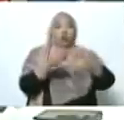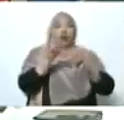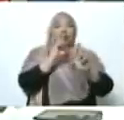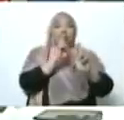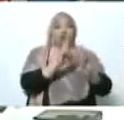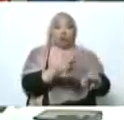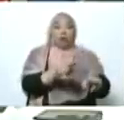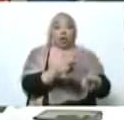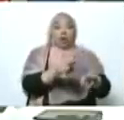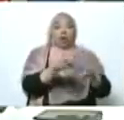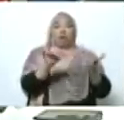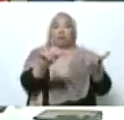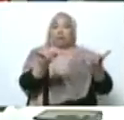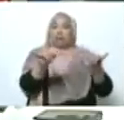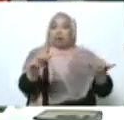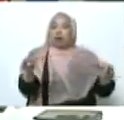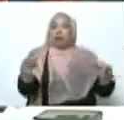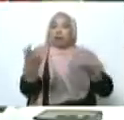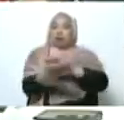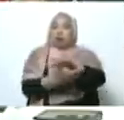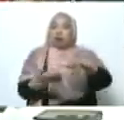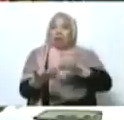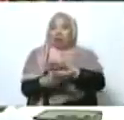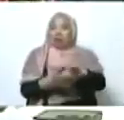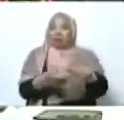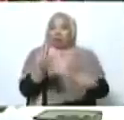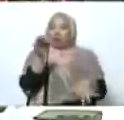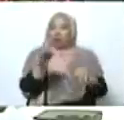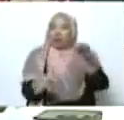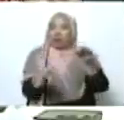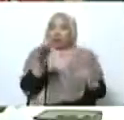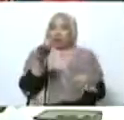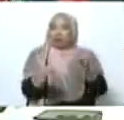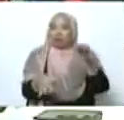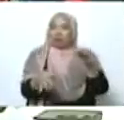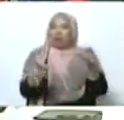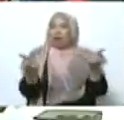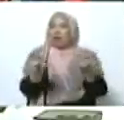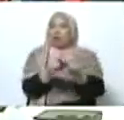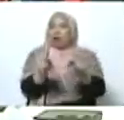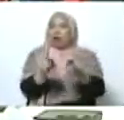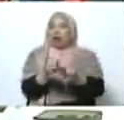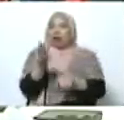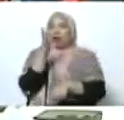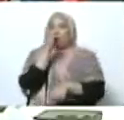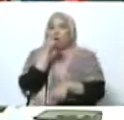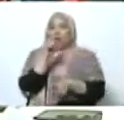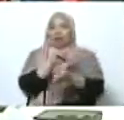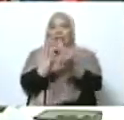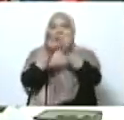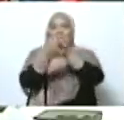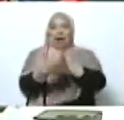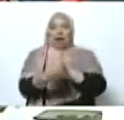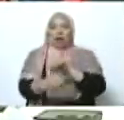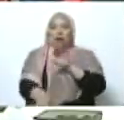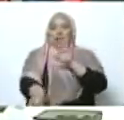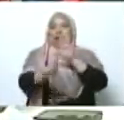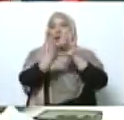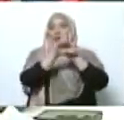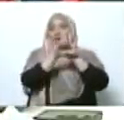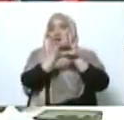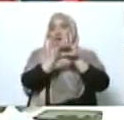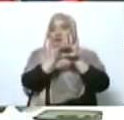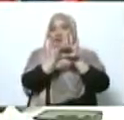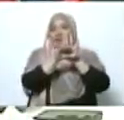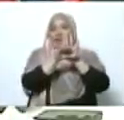van a ser los mismos. Y la gente va a chocar, con sus buenos deseos van a chocar con lo que está en las leyes. Bueno, esta es una ley